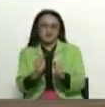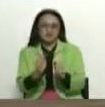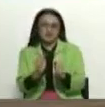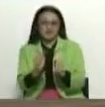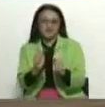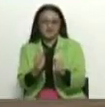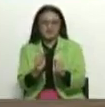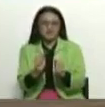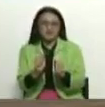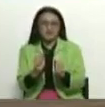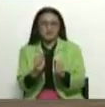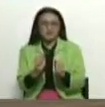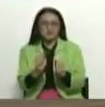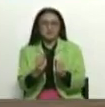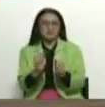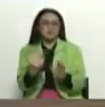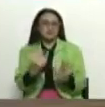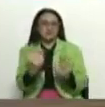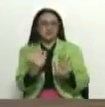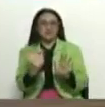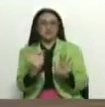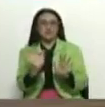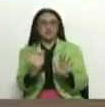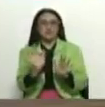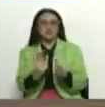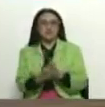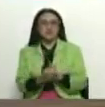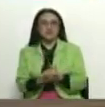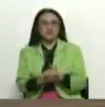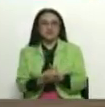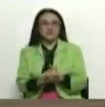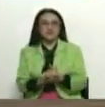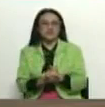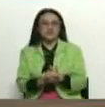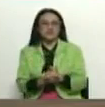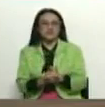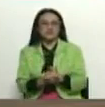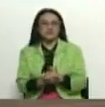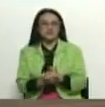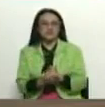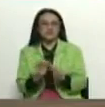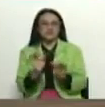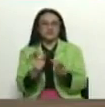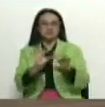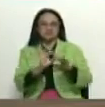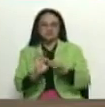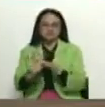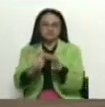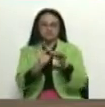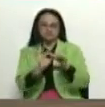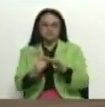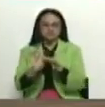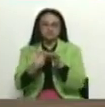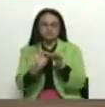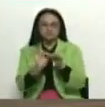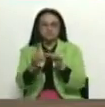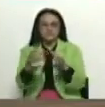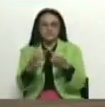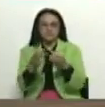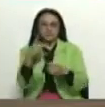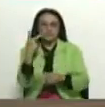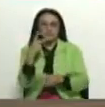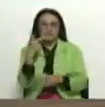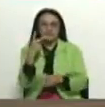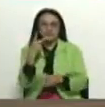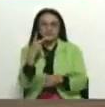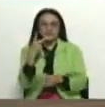esta, de la PUP. Porque tengo que decirlo, esa plataforma unitaria que ustedes ven por ahí, ese grupo político que